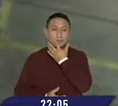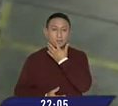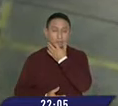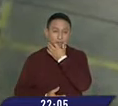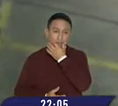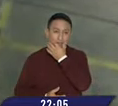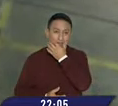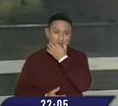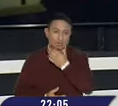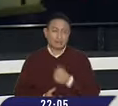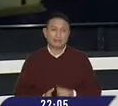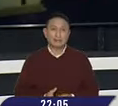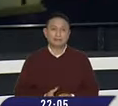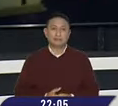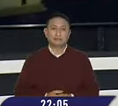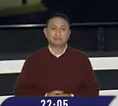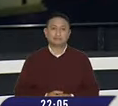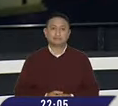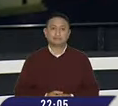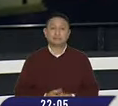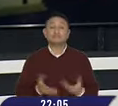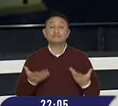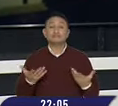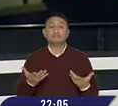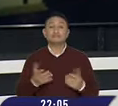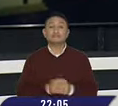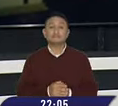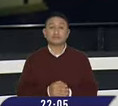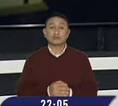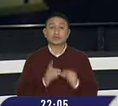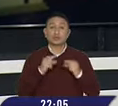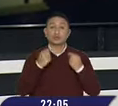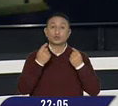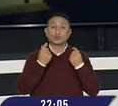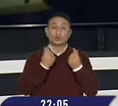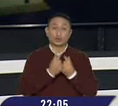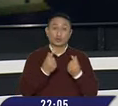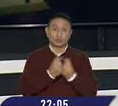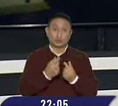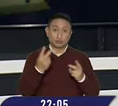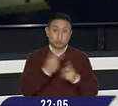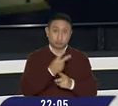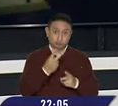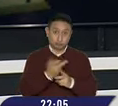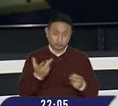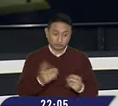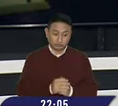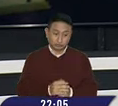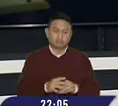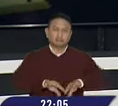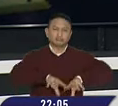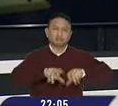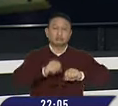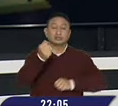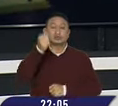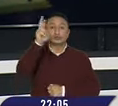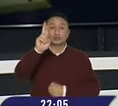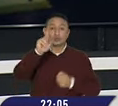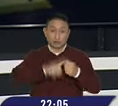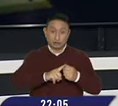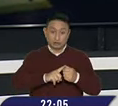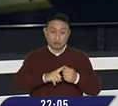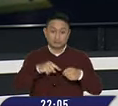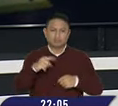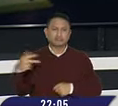Adriana Rojas. El accionar de los integrantes de una presunta banda delictiva desarticulada en el sur de Quito